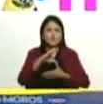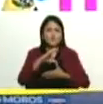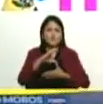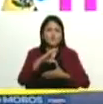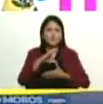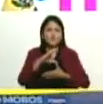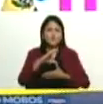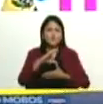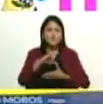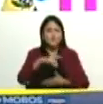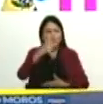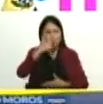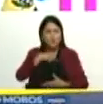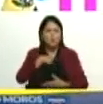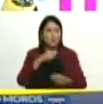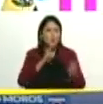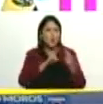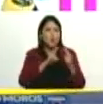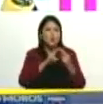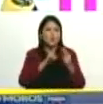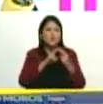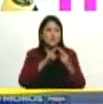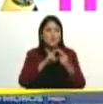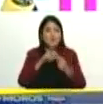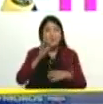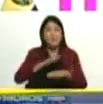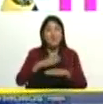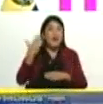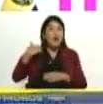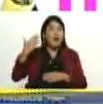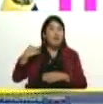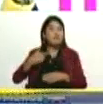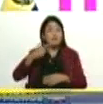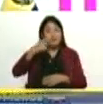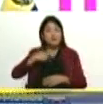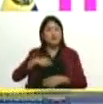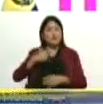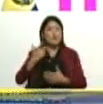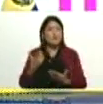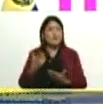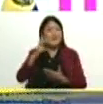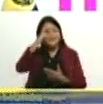yo conocí a Ral siendo canciller del comandante Hugo Chávez.